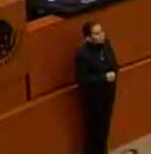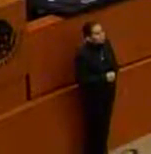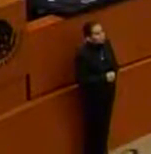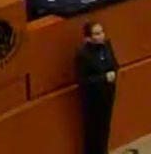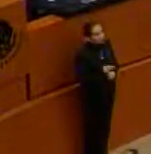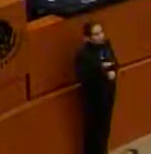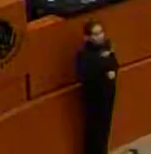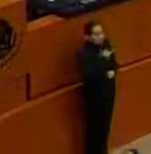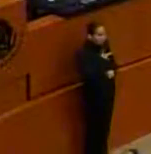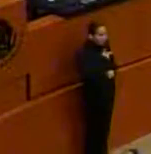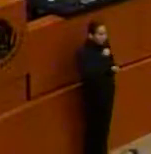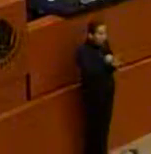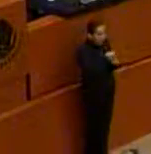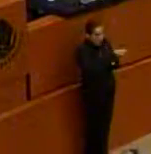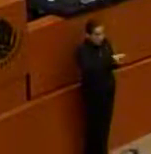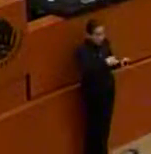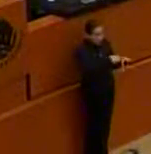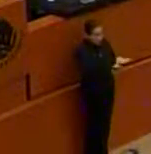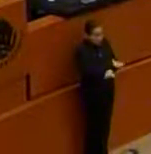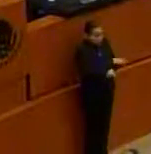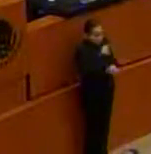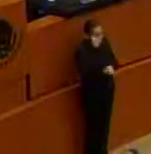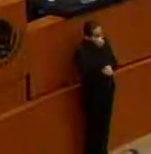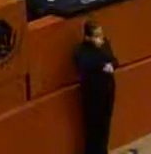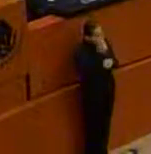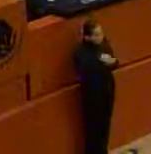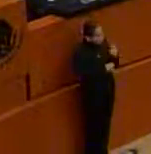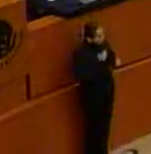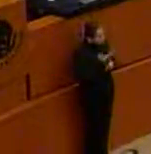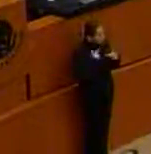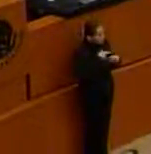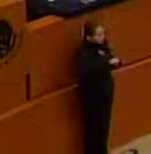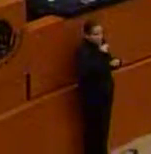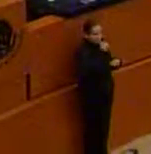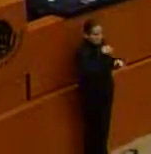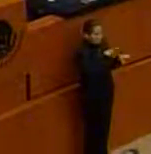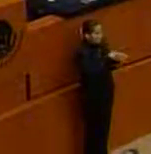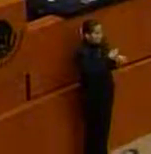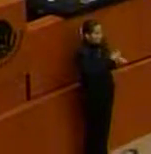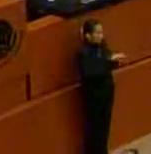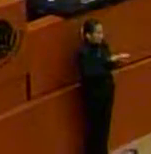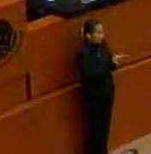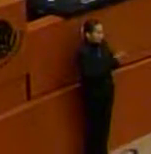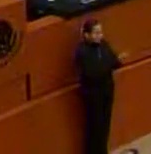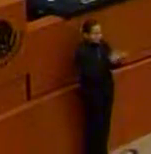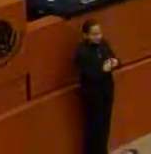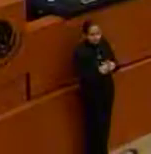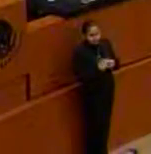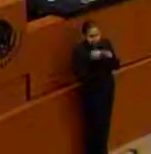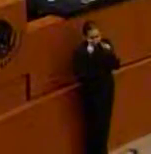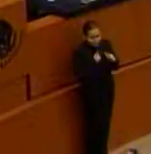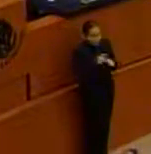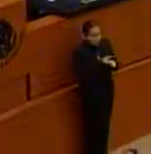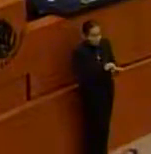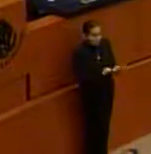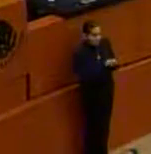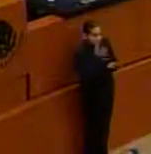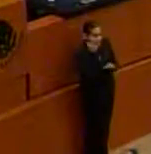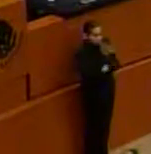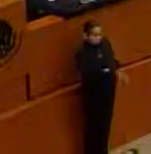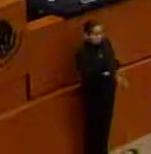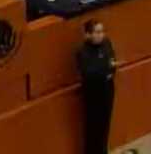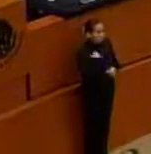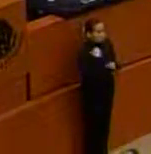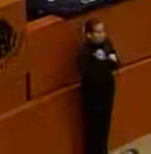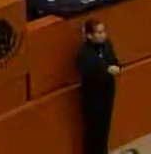Nos gusten o no nos gusten, el impacto del cambio tecnológico ahorrador de mano de obra ha sido muy importante y va a ser más